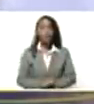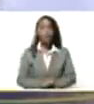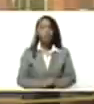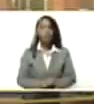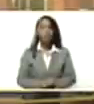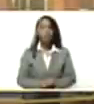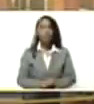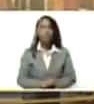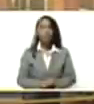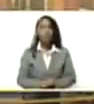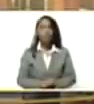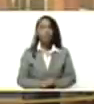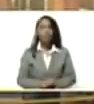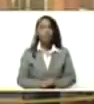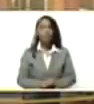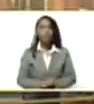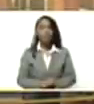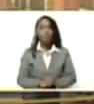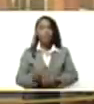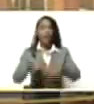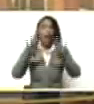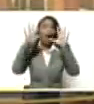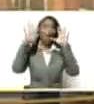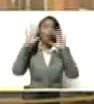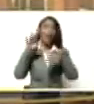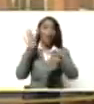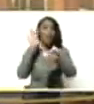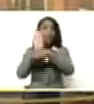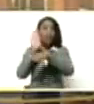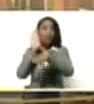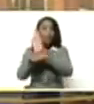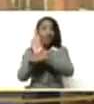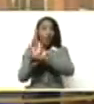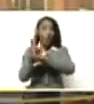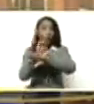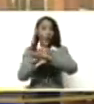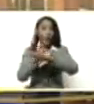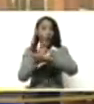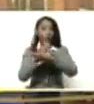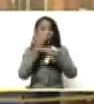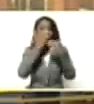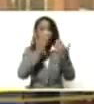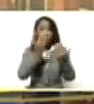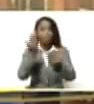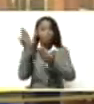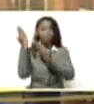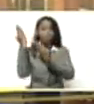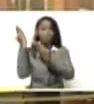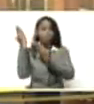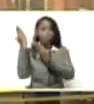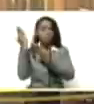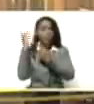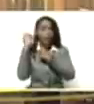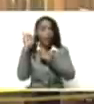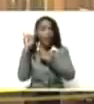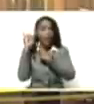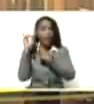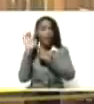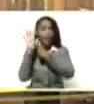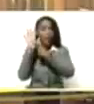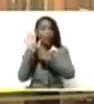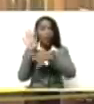aparato comercial su aparato financiero en cuanto a la producción petrolera al